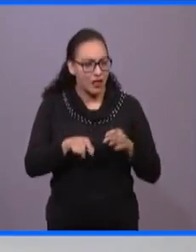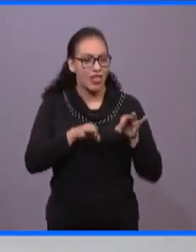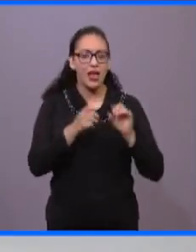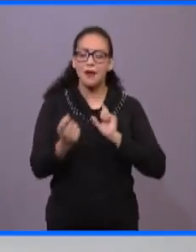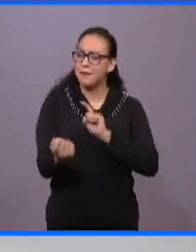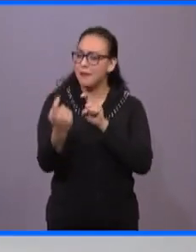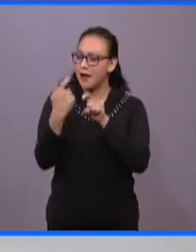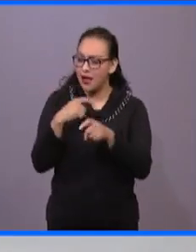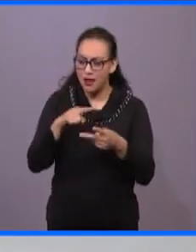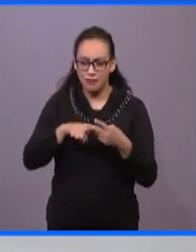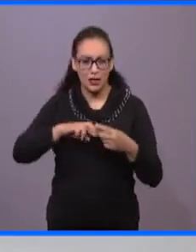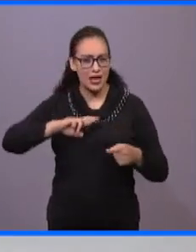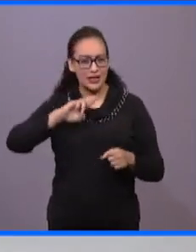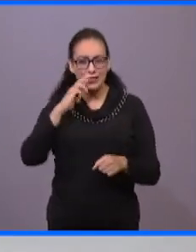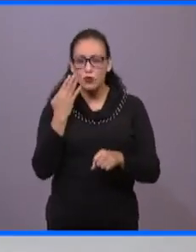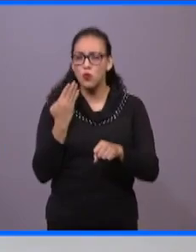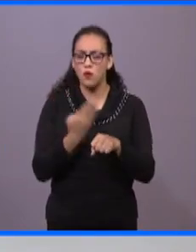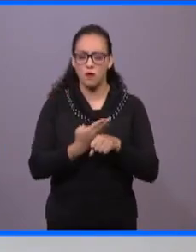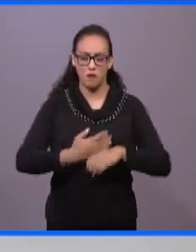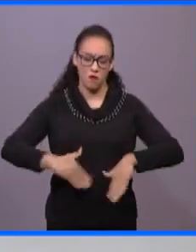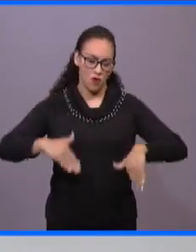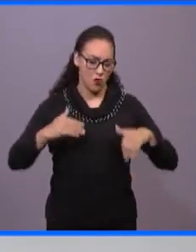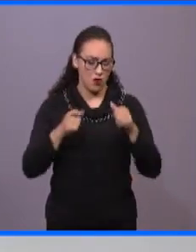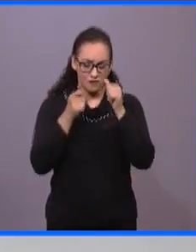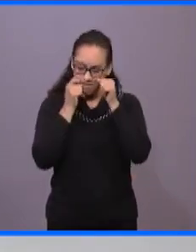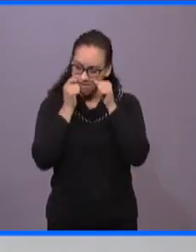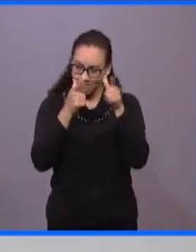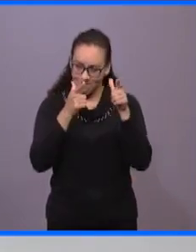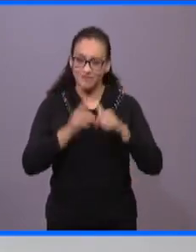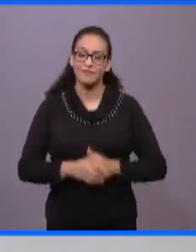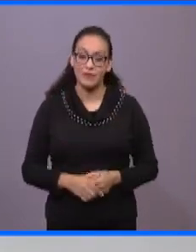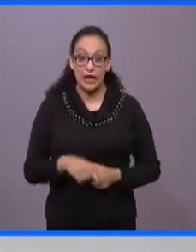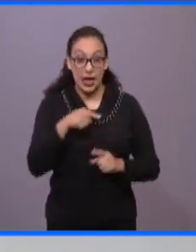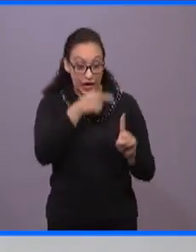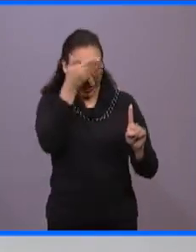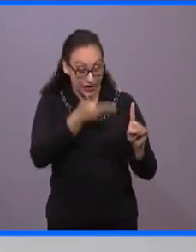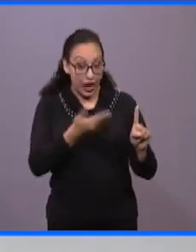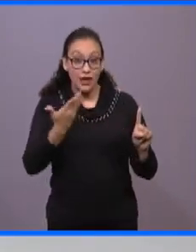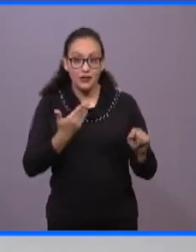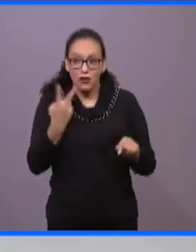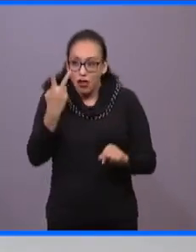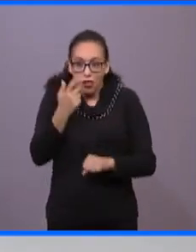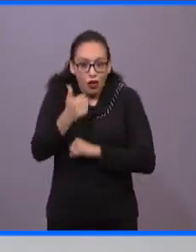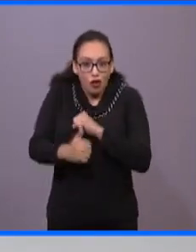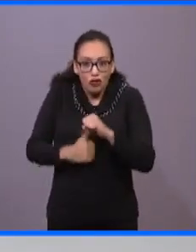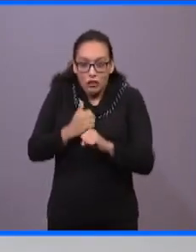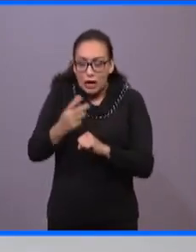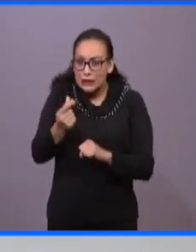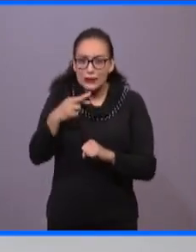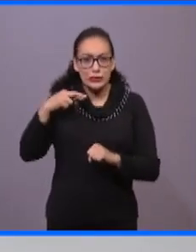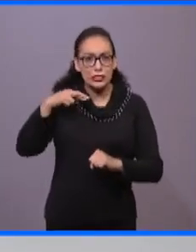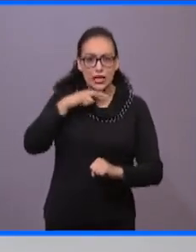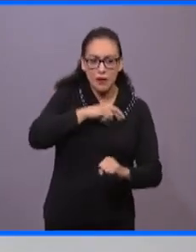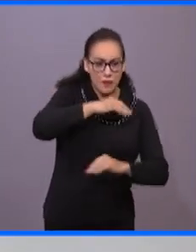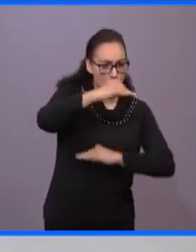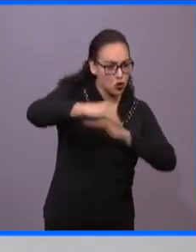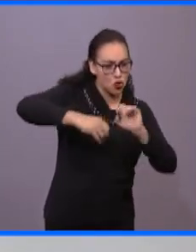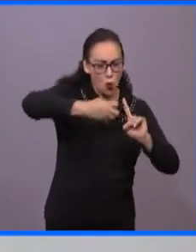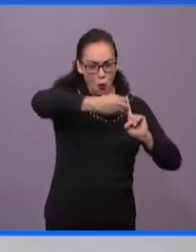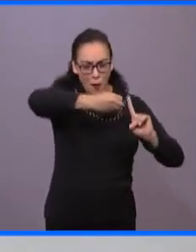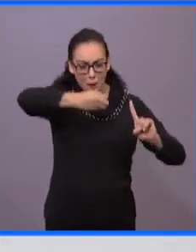su responsabilidad, logró en apenas 2 años reorganizar